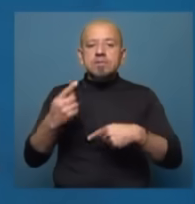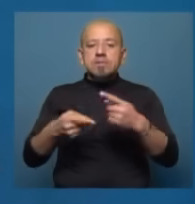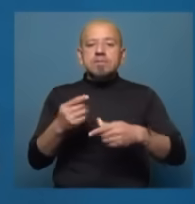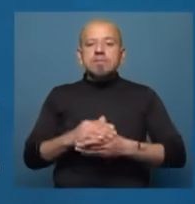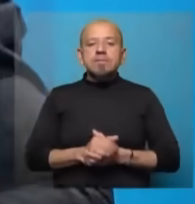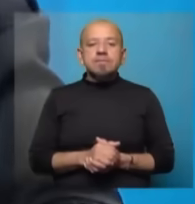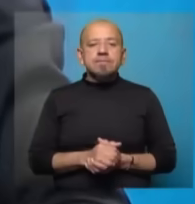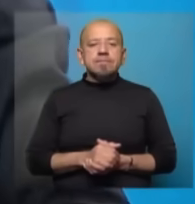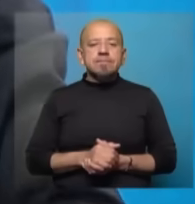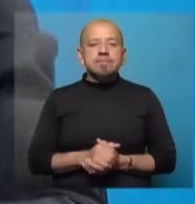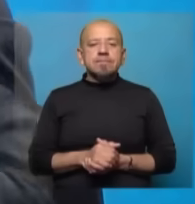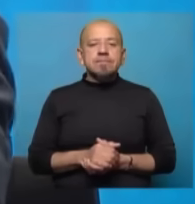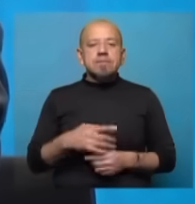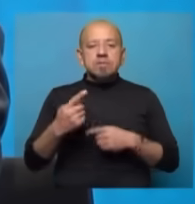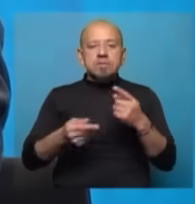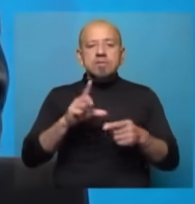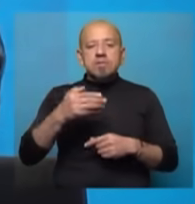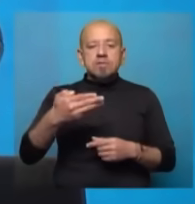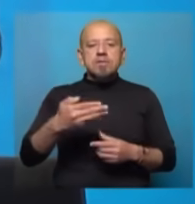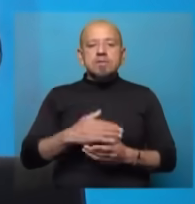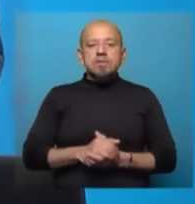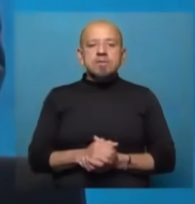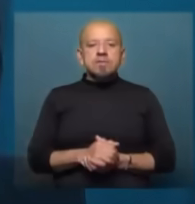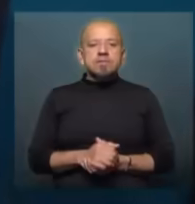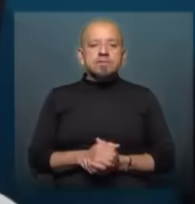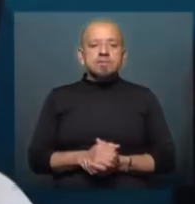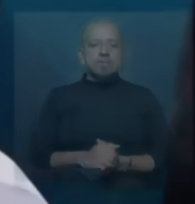conversando Ya sigue aquí en la pantalla